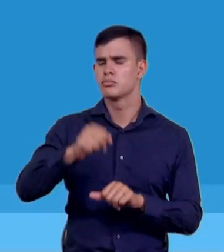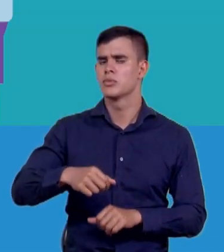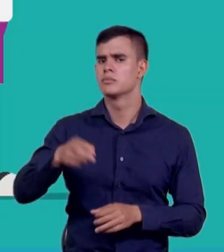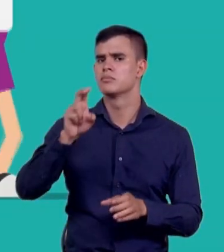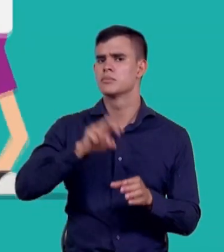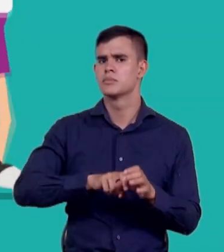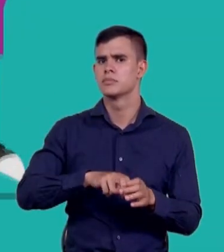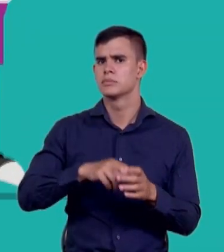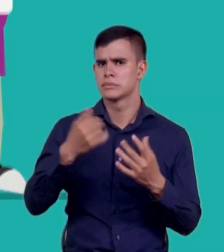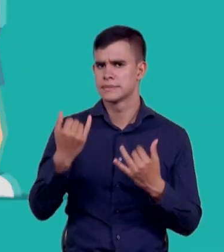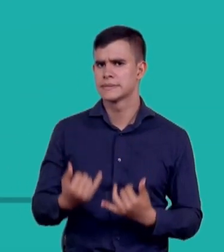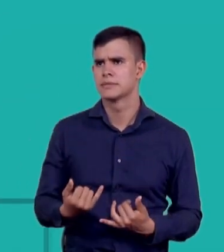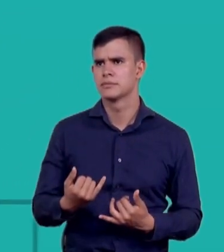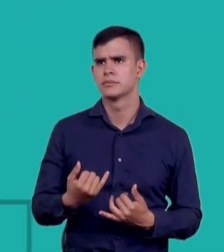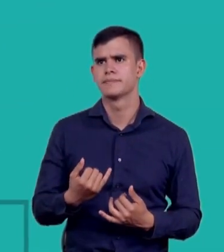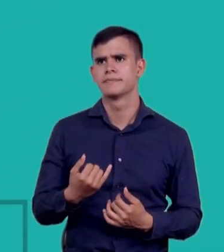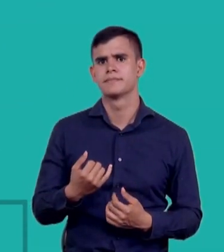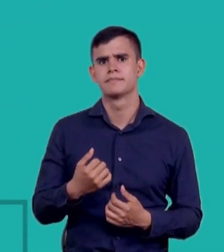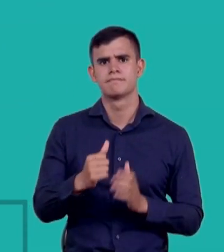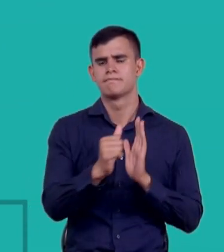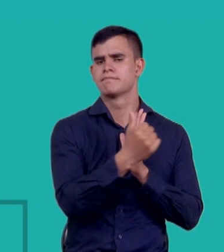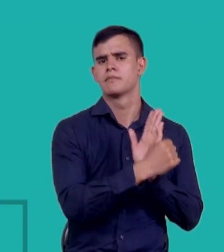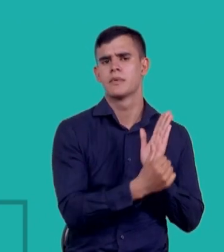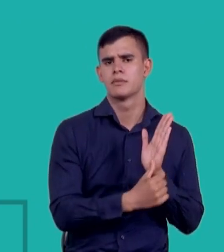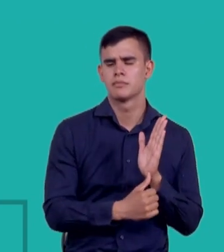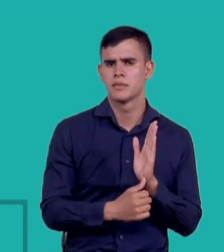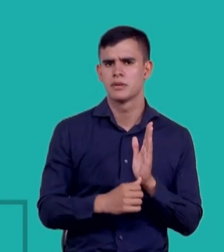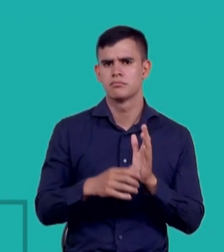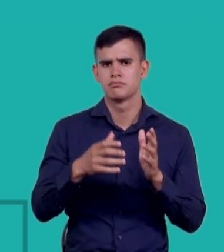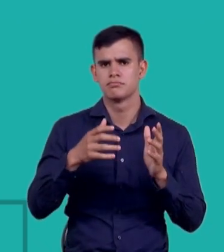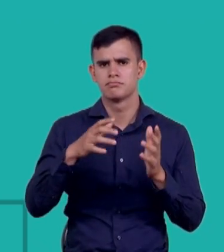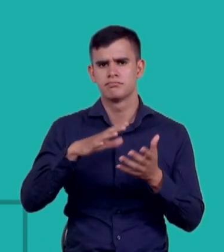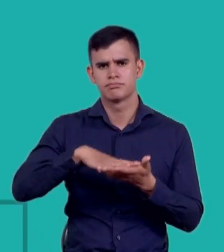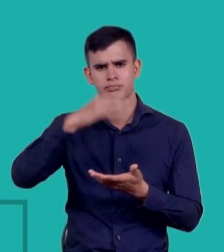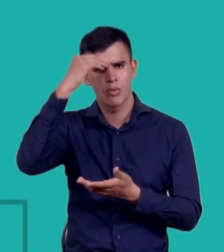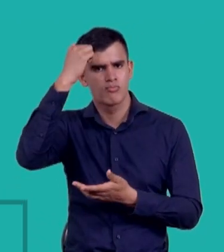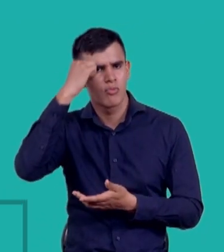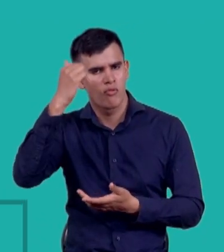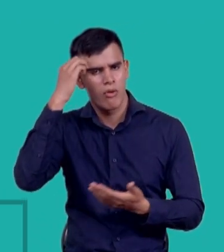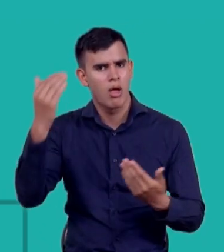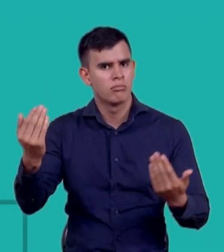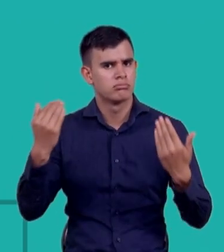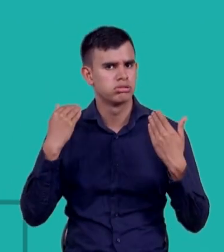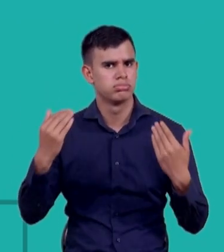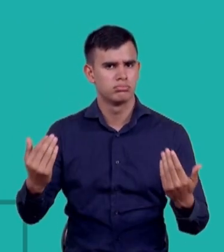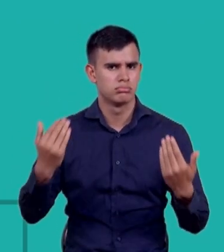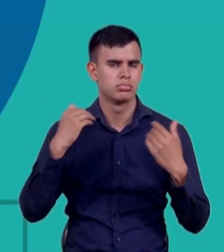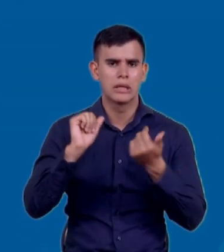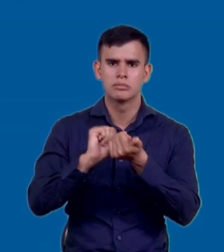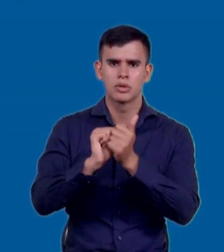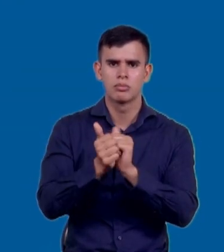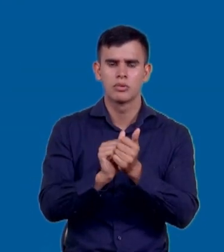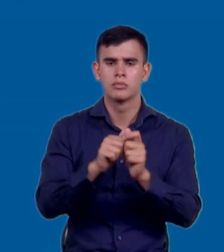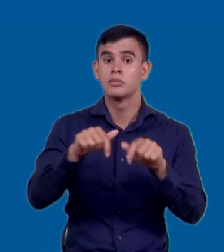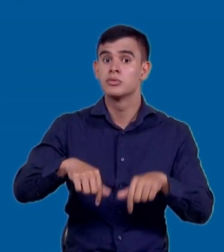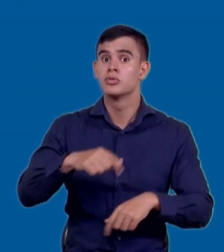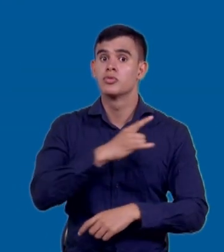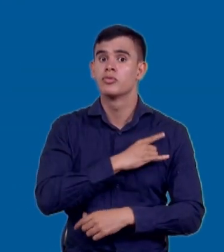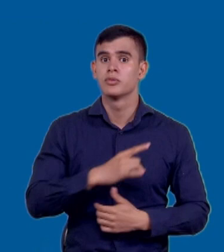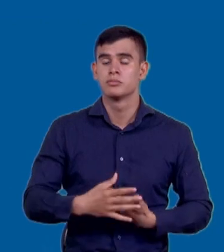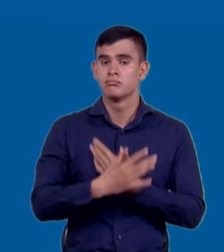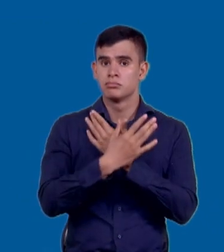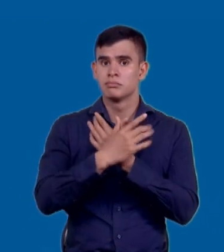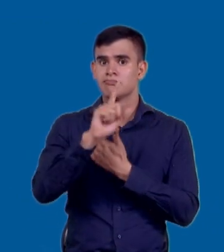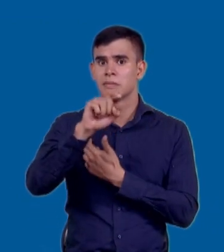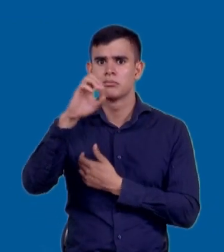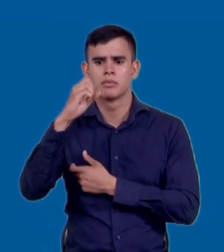campeones. Matricúlate ya en el pregrado de Licenciatura en Educación Física y Deportes. Universidad Santiago